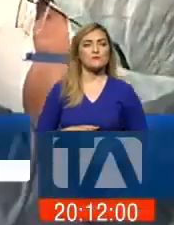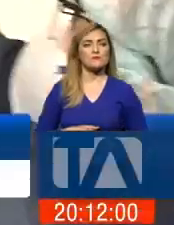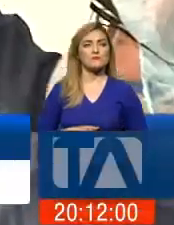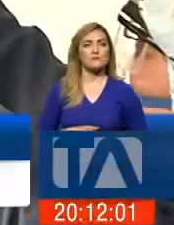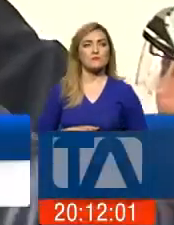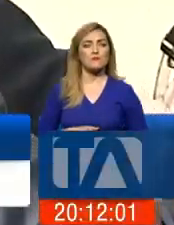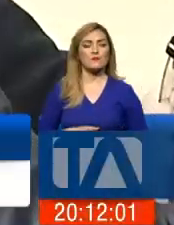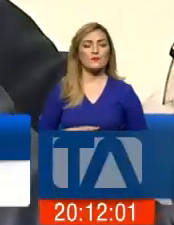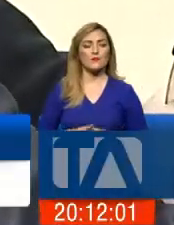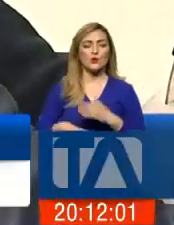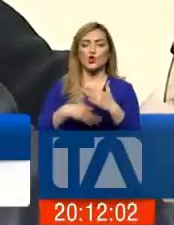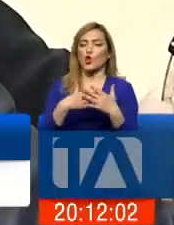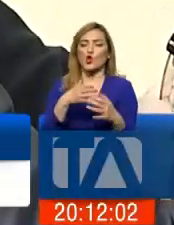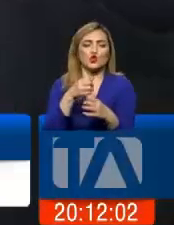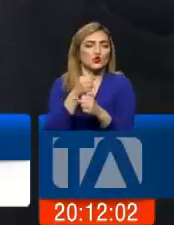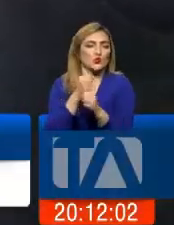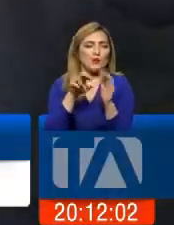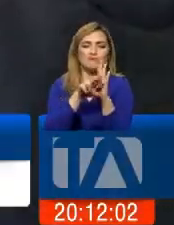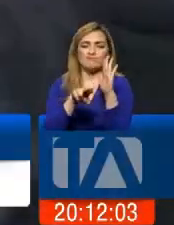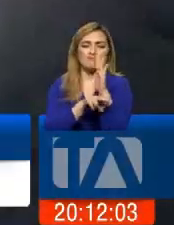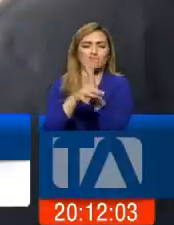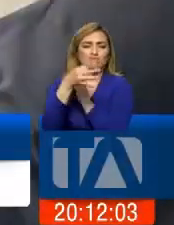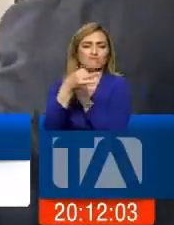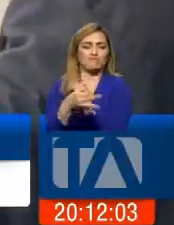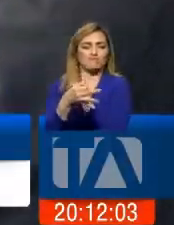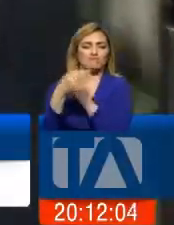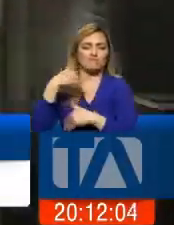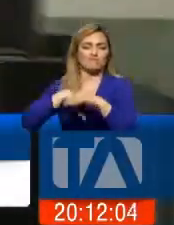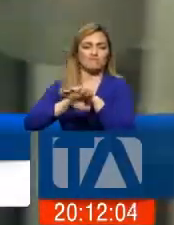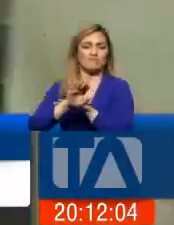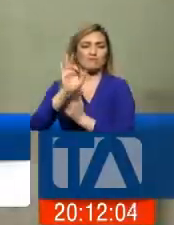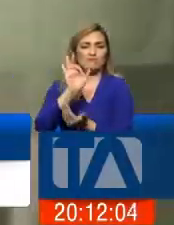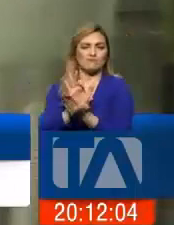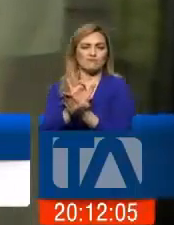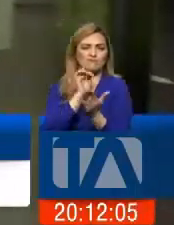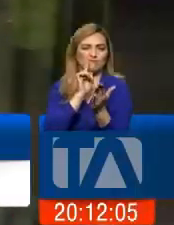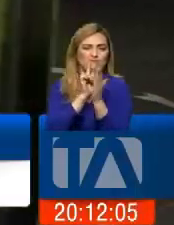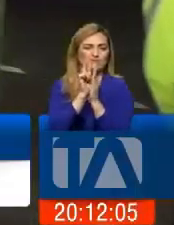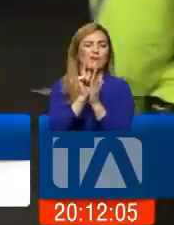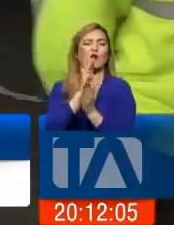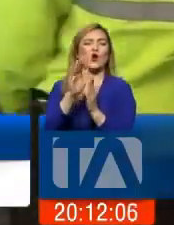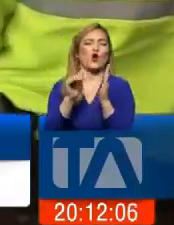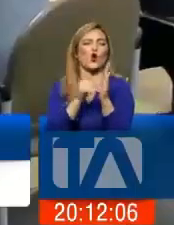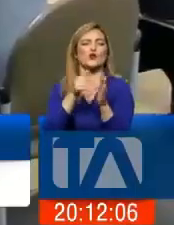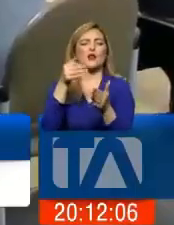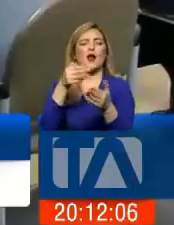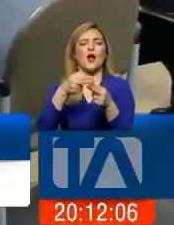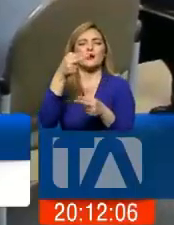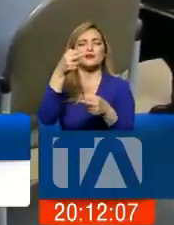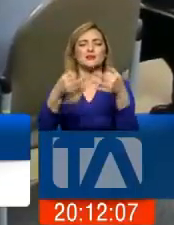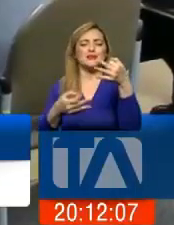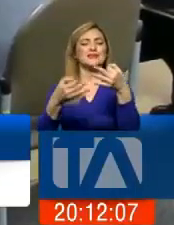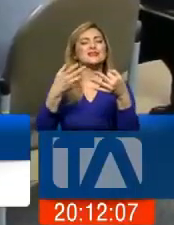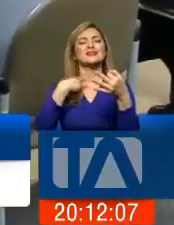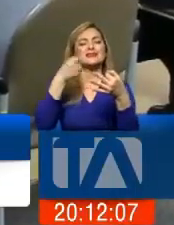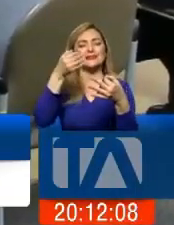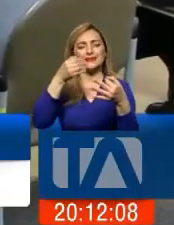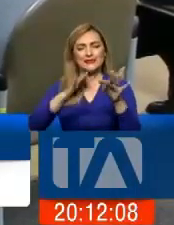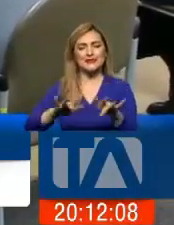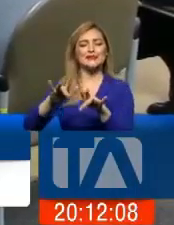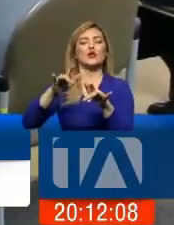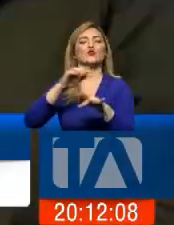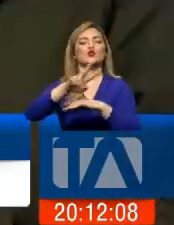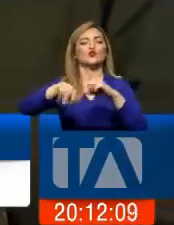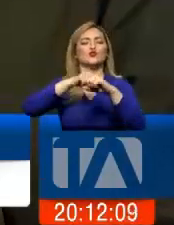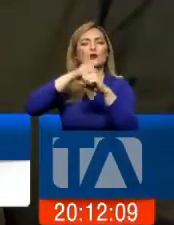Tomando todos los protocolos de seguridad, ingresaron las partes procesales a la audiencia de juicio en contra del exsecretario nacional de Inteligencia, Pablo